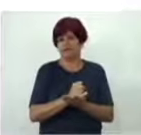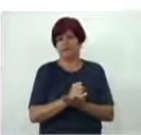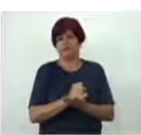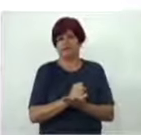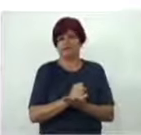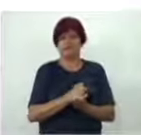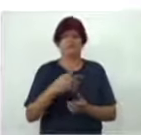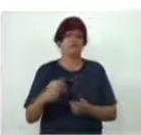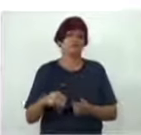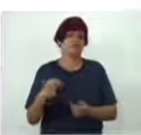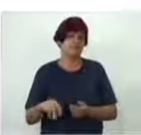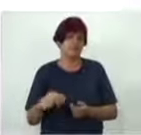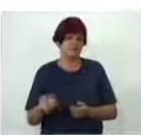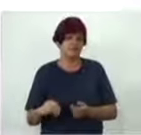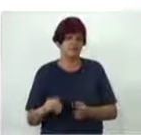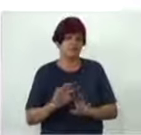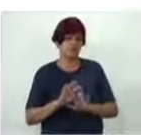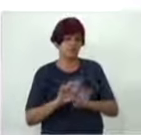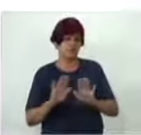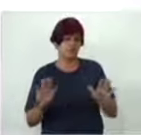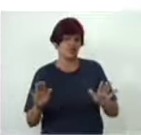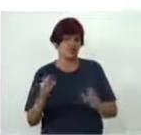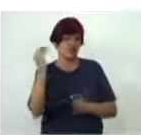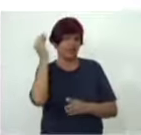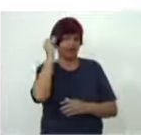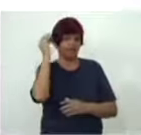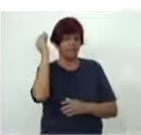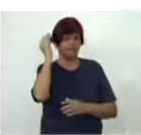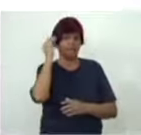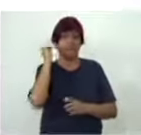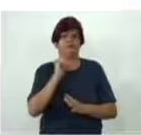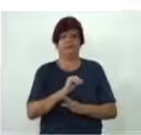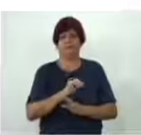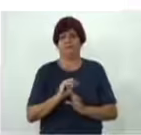y sistematizan lo ya aprendido.